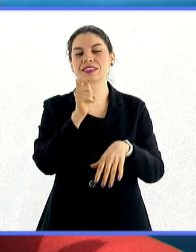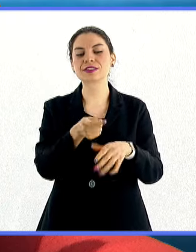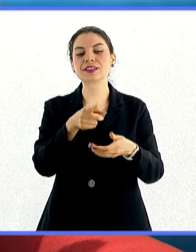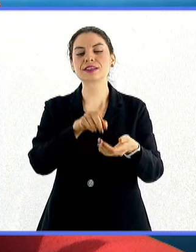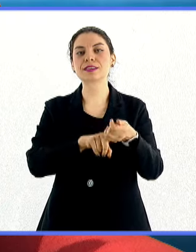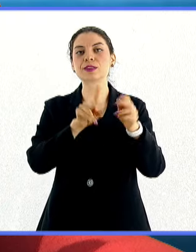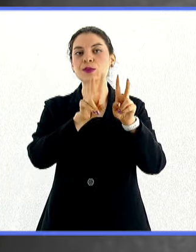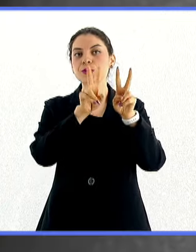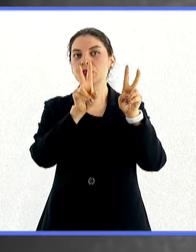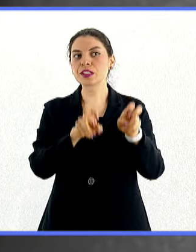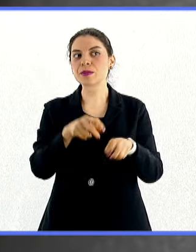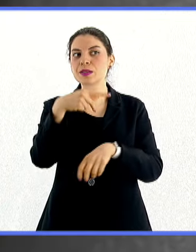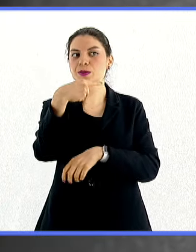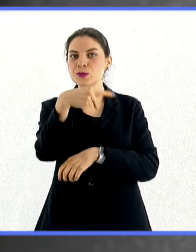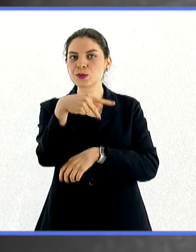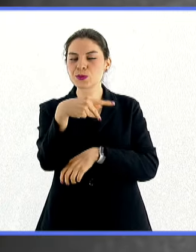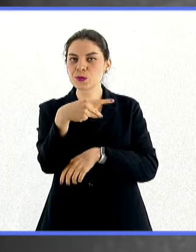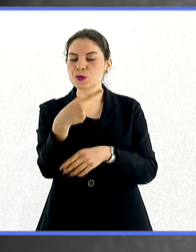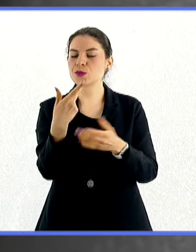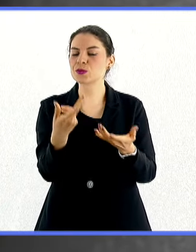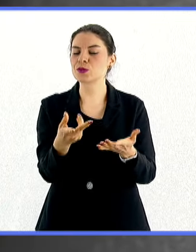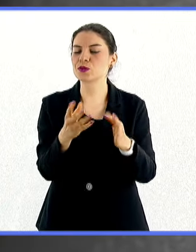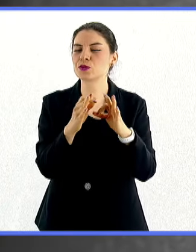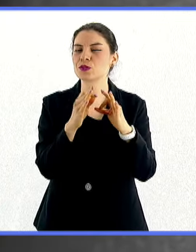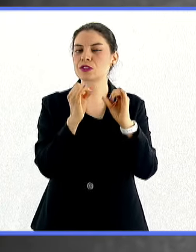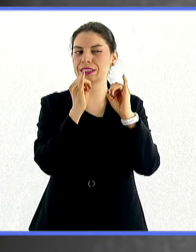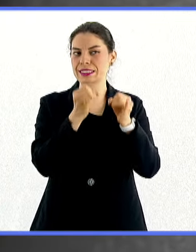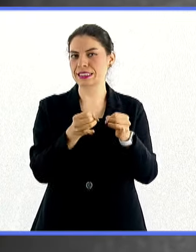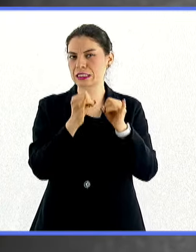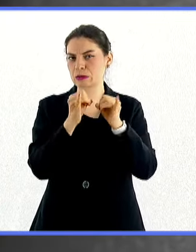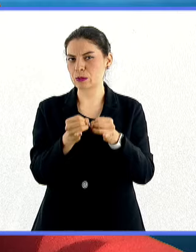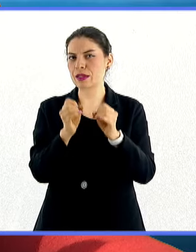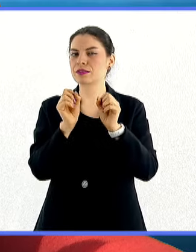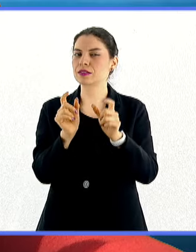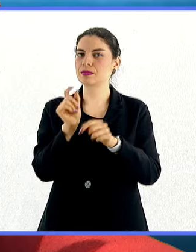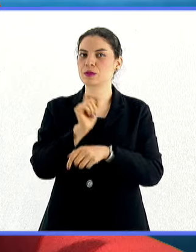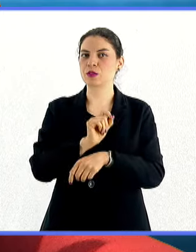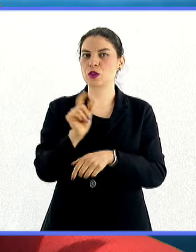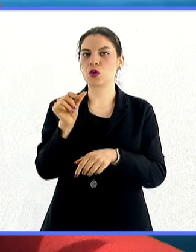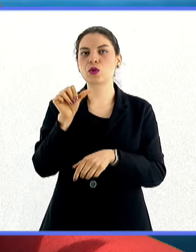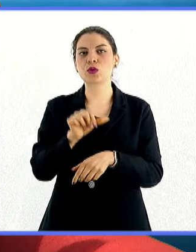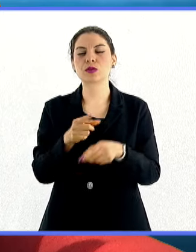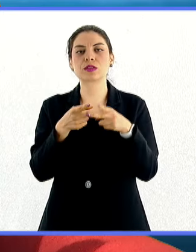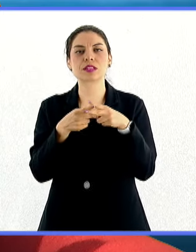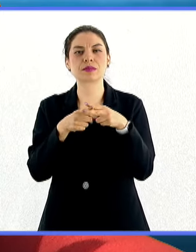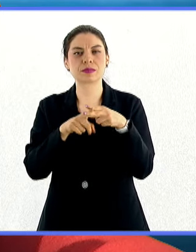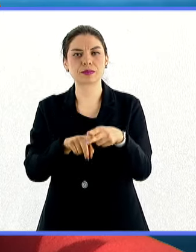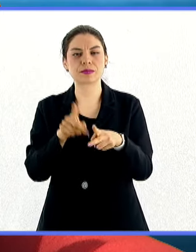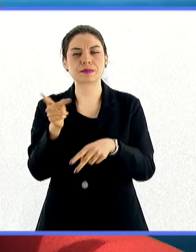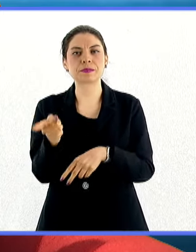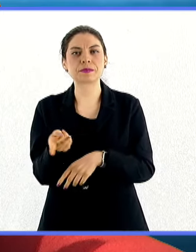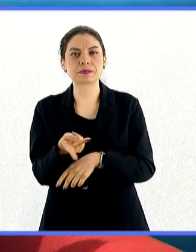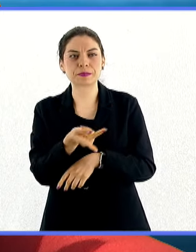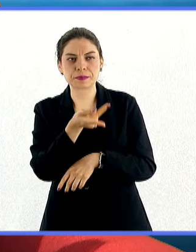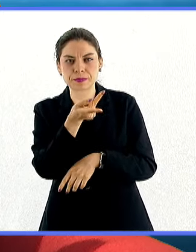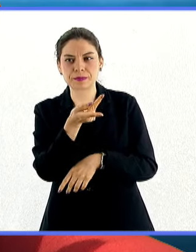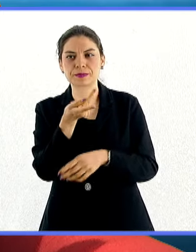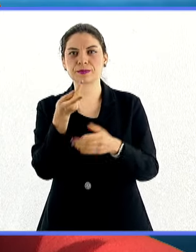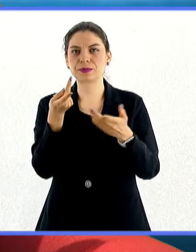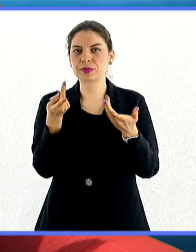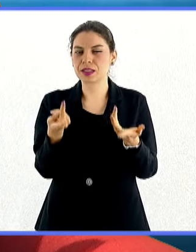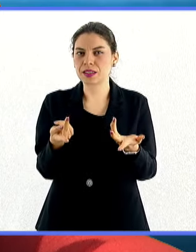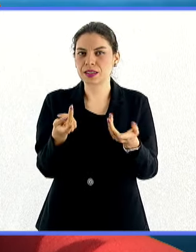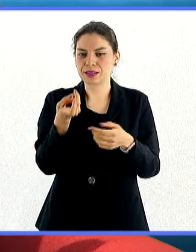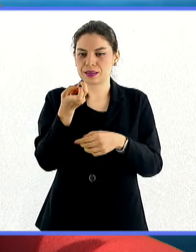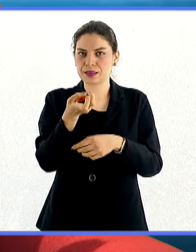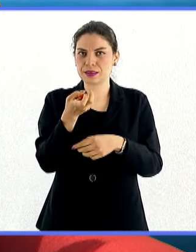muchas maneras y que ha sido así de forma individual y también profesional. Hoy voy a comenzar preguntándote, aludiéndote a esta curiosidad y a